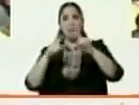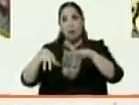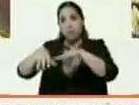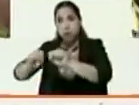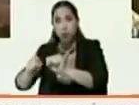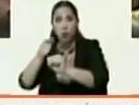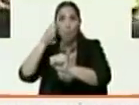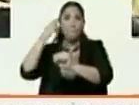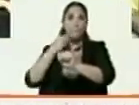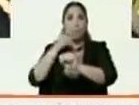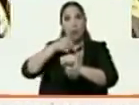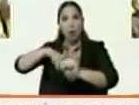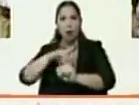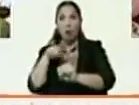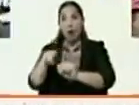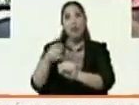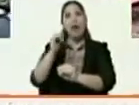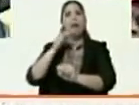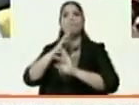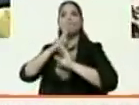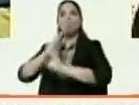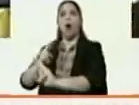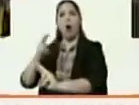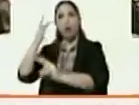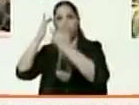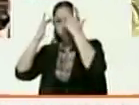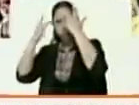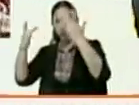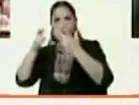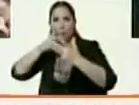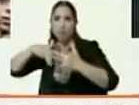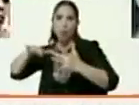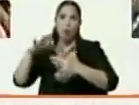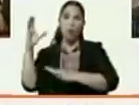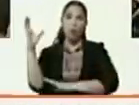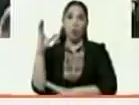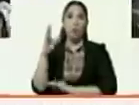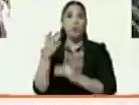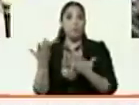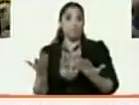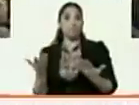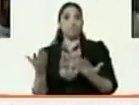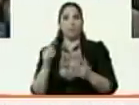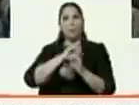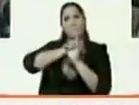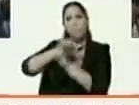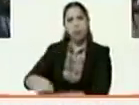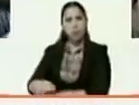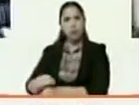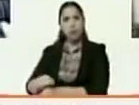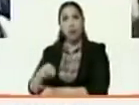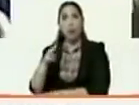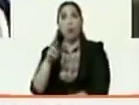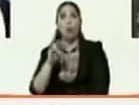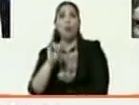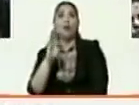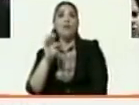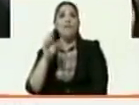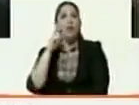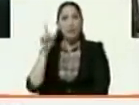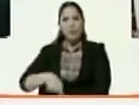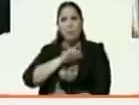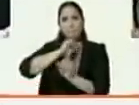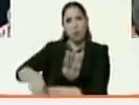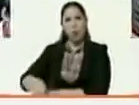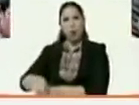pueblo bolivariano. Y ahí está la respuesta sabia del pueblo de Colombia. Una derrota al uribismo, una derrota